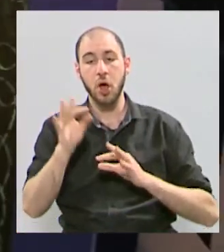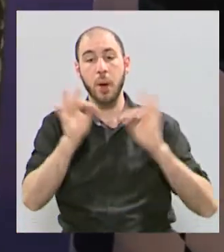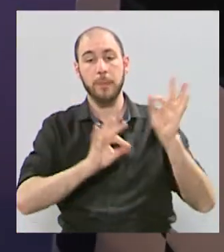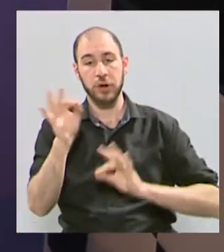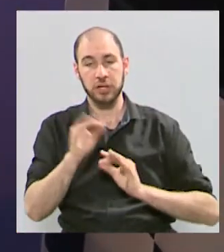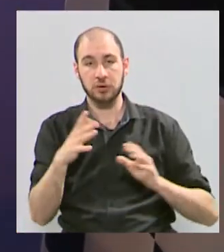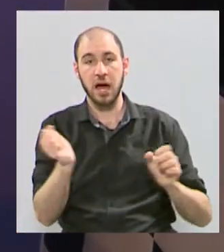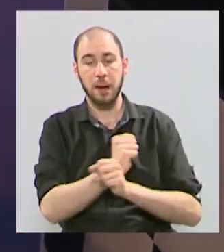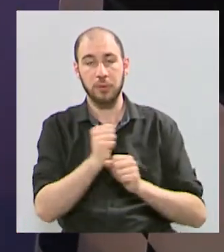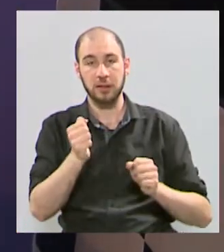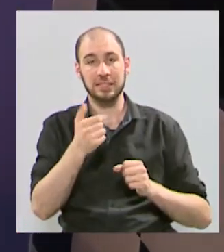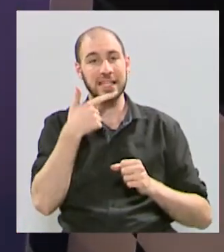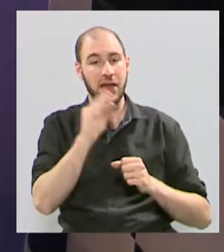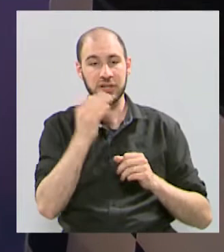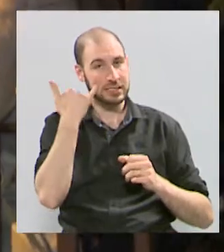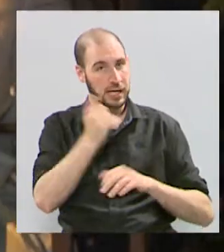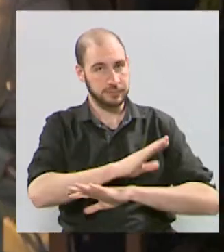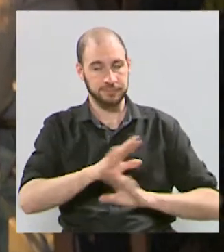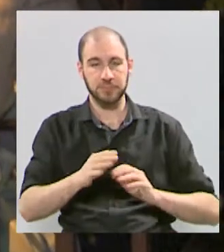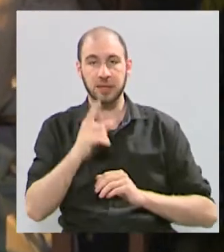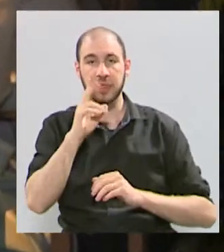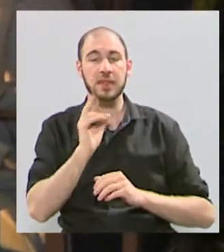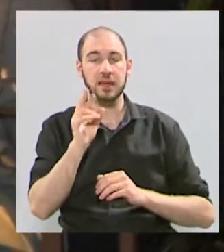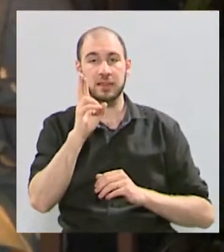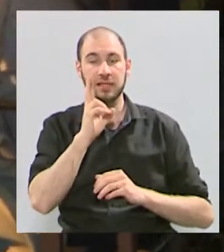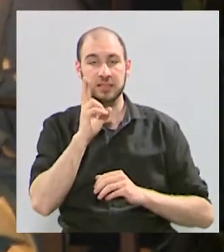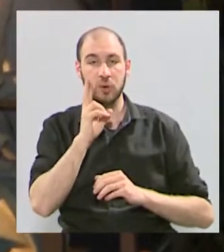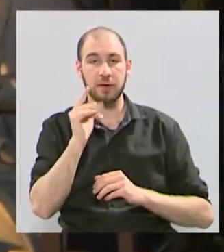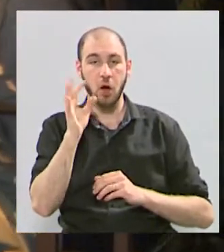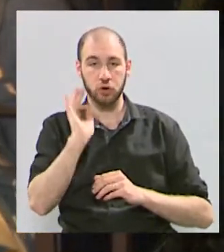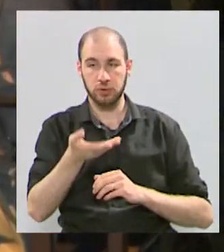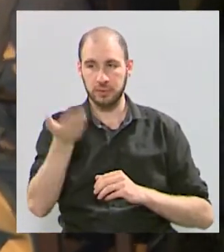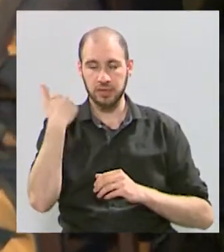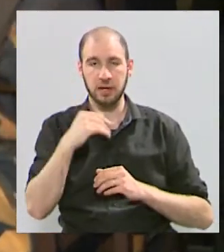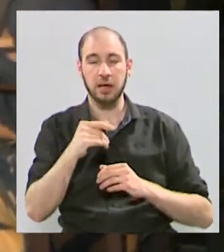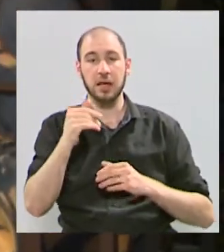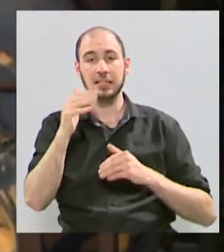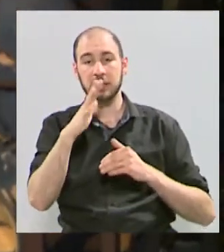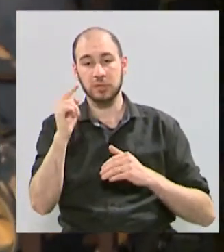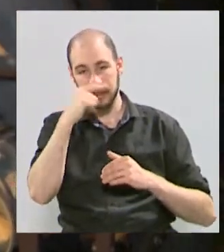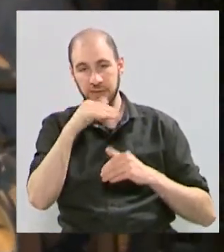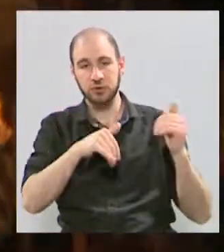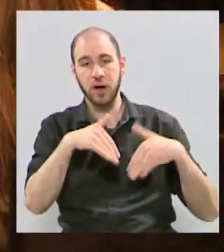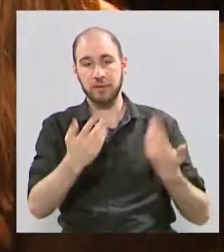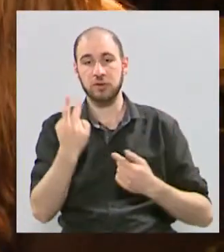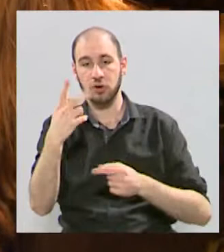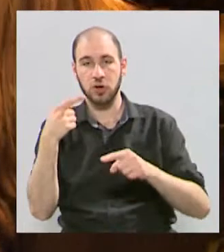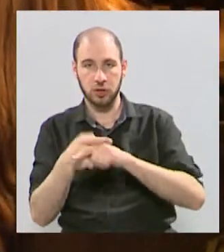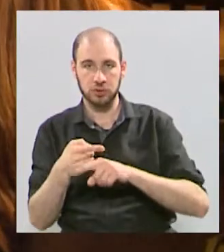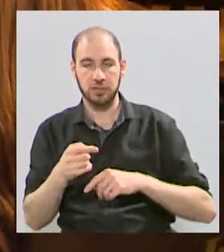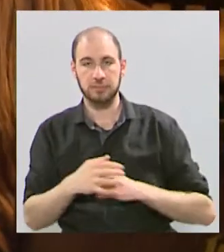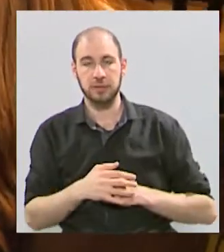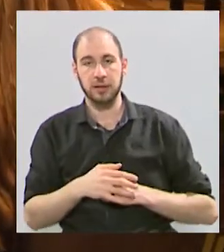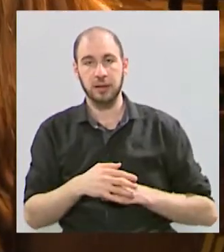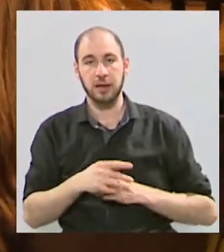proyecto ha sido aprobado en la Cámara Alta ya el 19 de octubre pasado con 57 votos a favor y 2 en contra, por lo cual